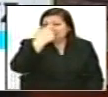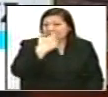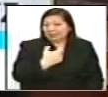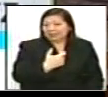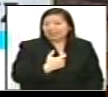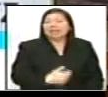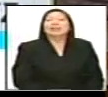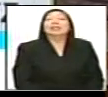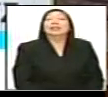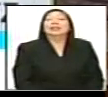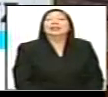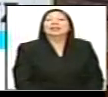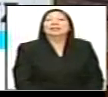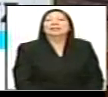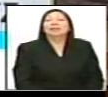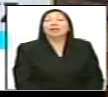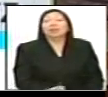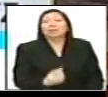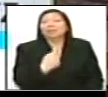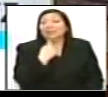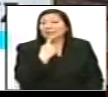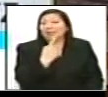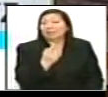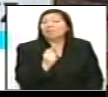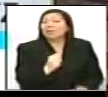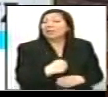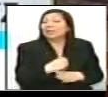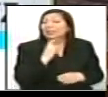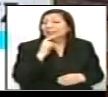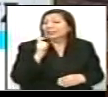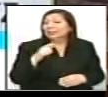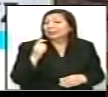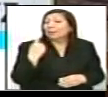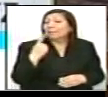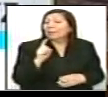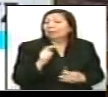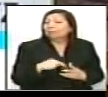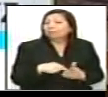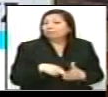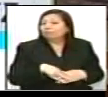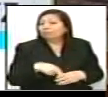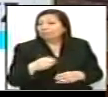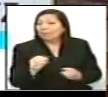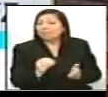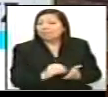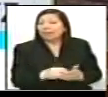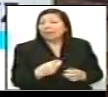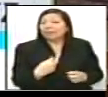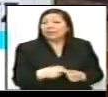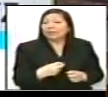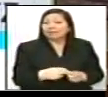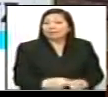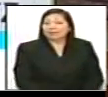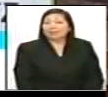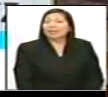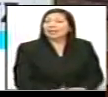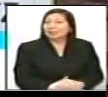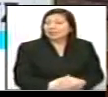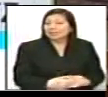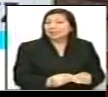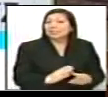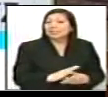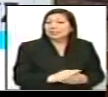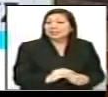título personal, como Alberto, que el sistema necesario para una exclusión tan grave y tan histórica